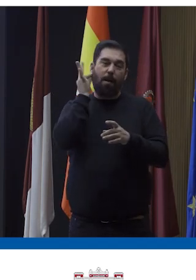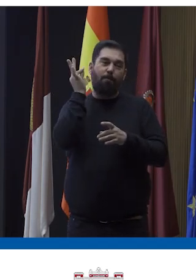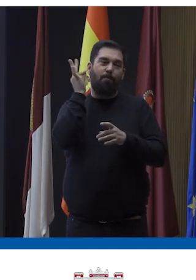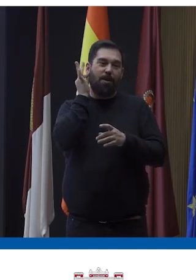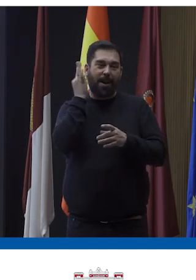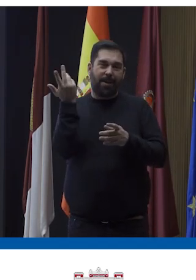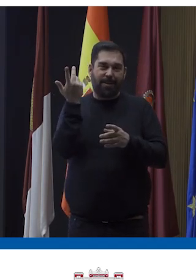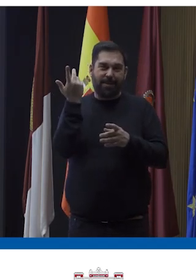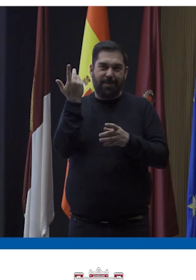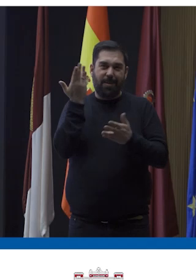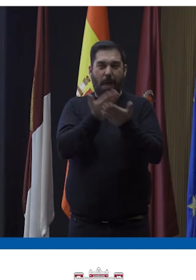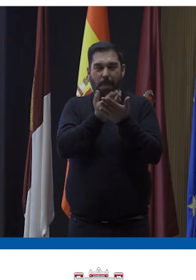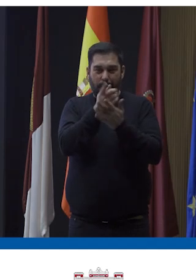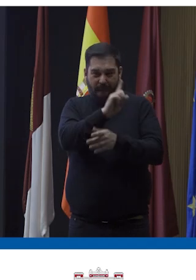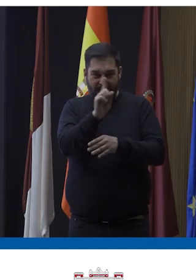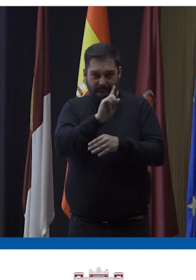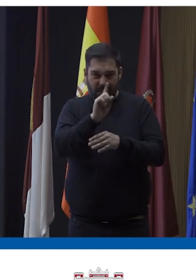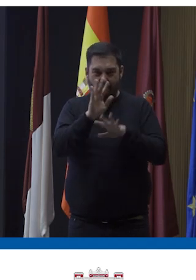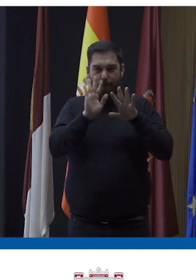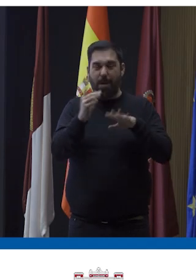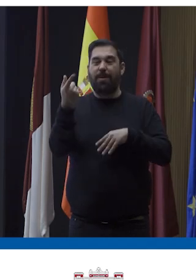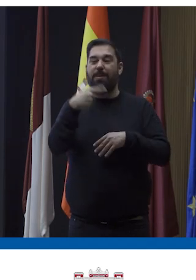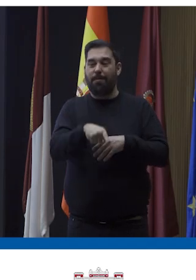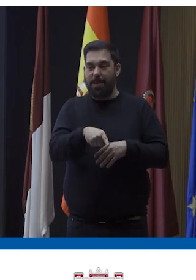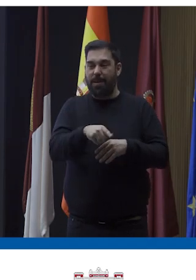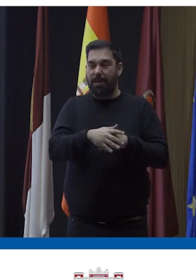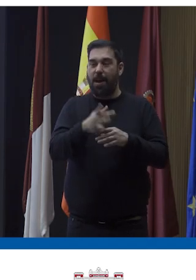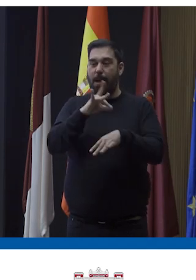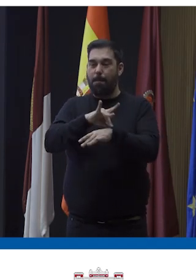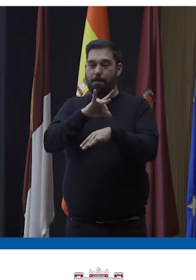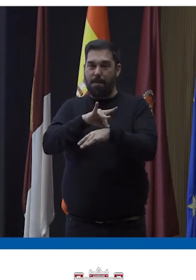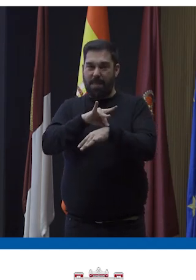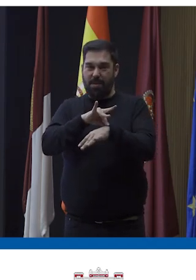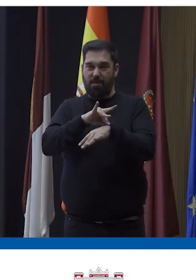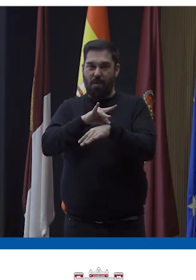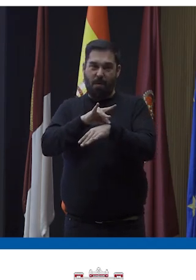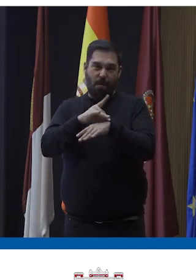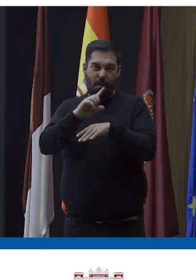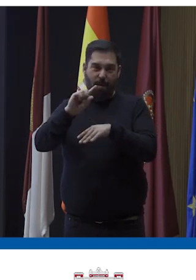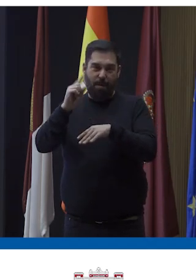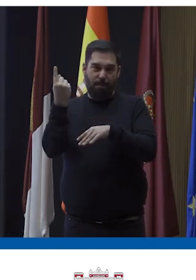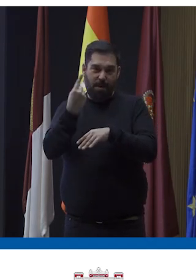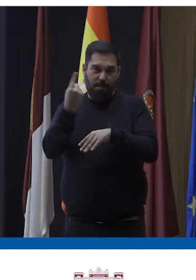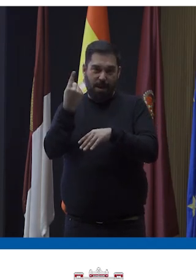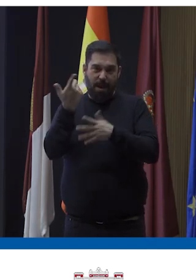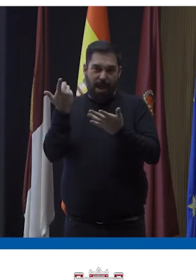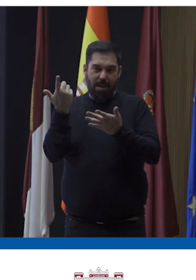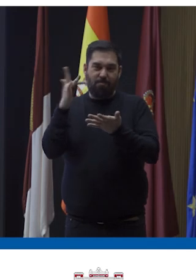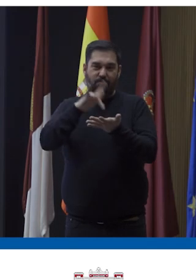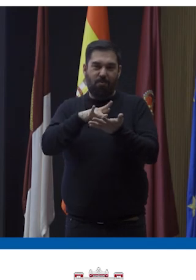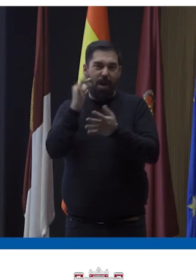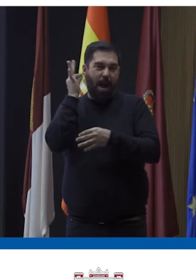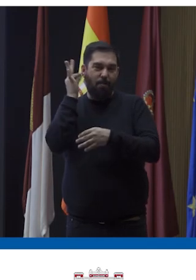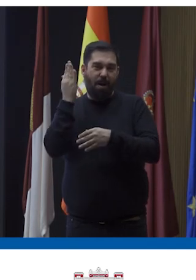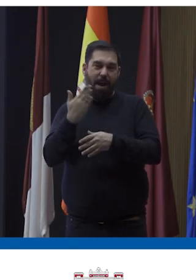no lo demandamos, pero también creo que el médico de primaria, cuando llega una mujer en